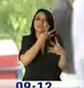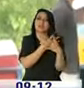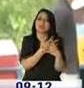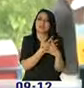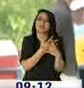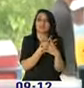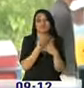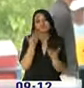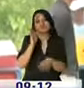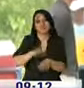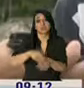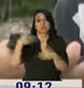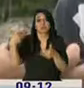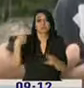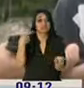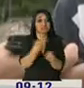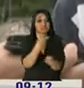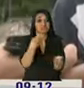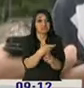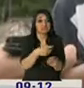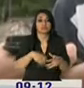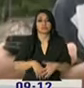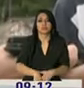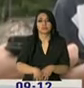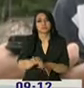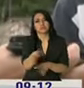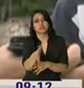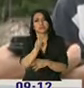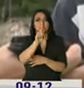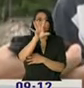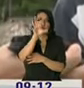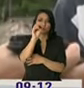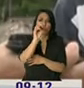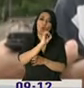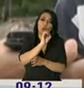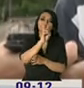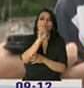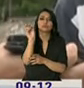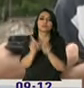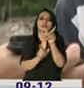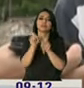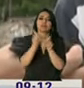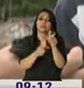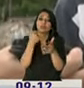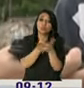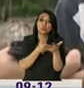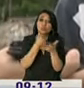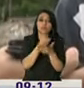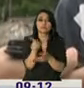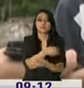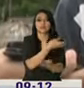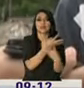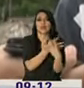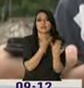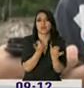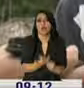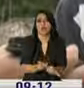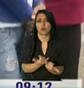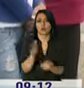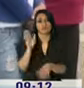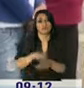perseguidos políticos. Aproximadamente son entre 150 a 200 luchadores sociales que han sido